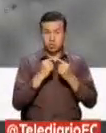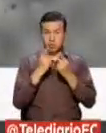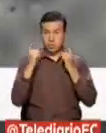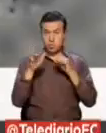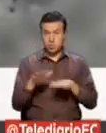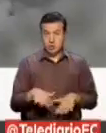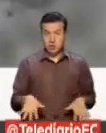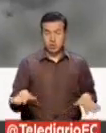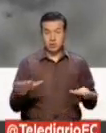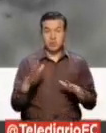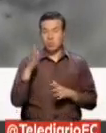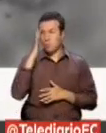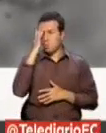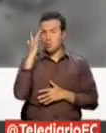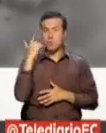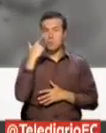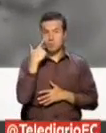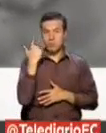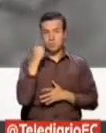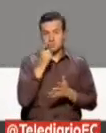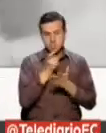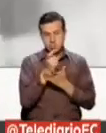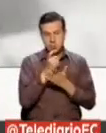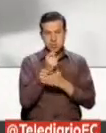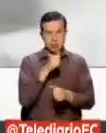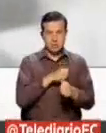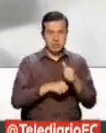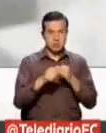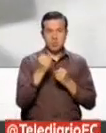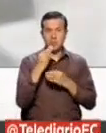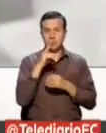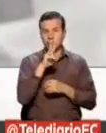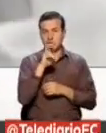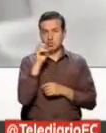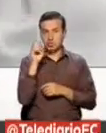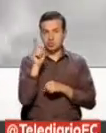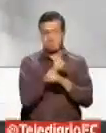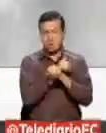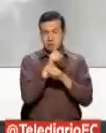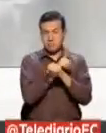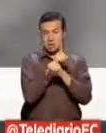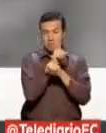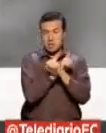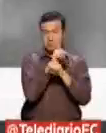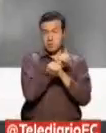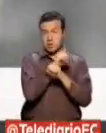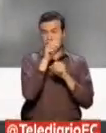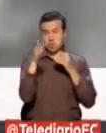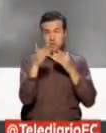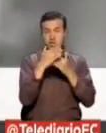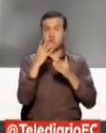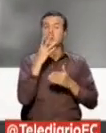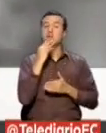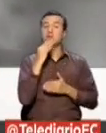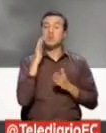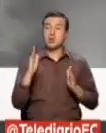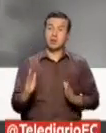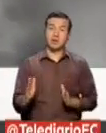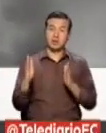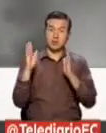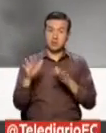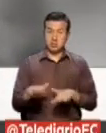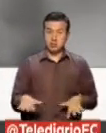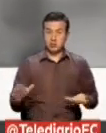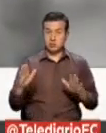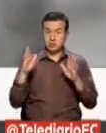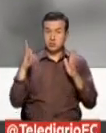franja. Esto como parte de la represalia al lanzamiento de más de 200 proyectiles desde el enclave contra Israel. El edificio en el noroeste